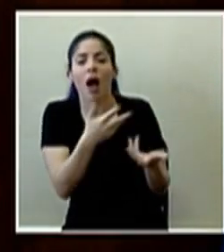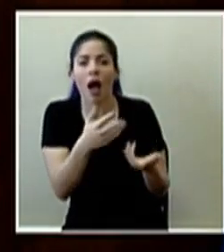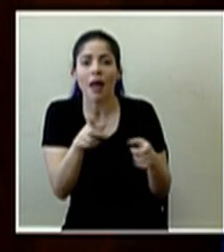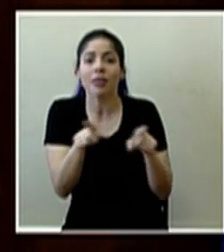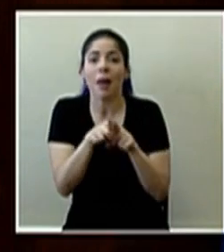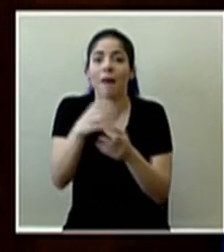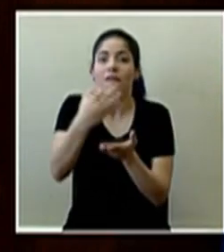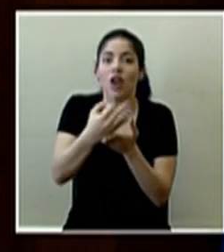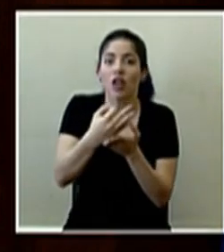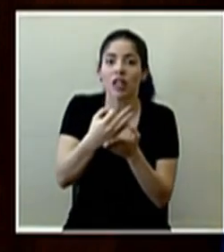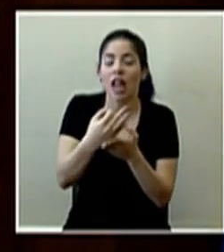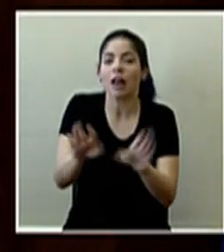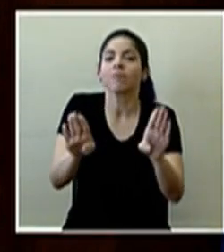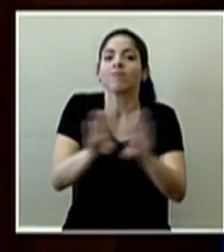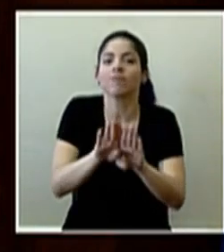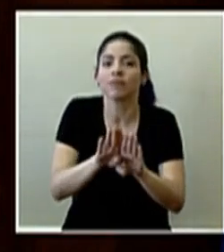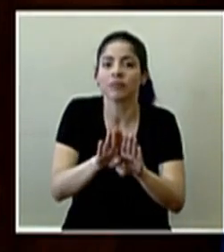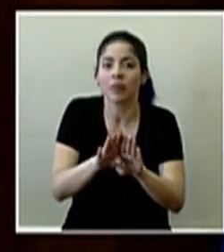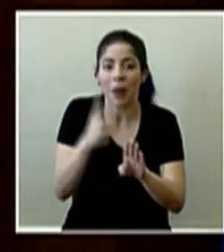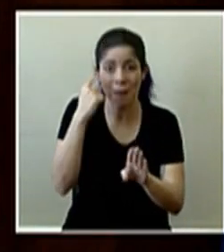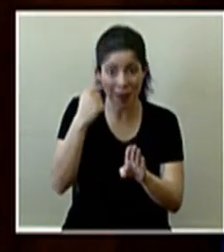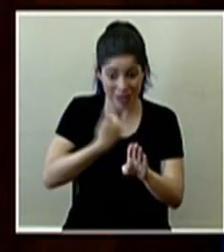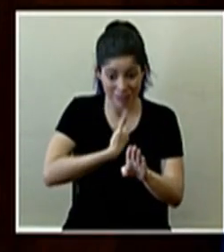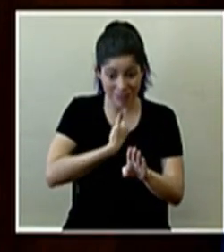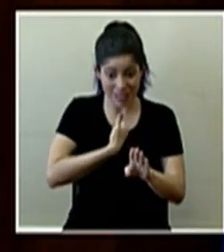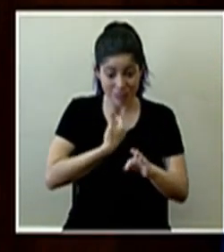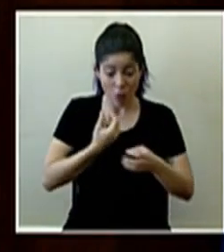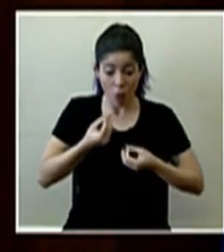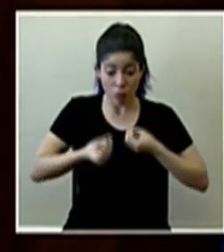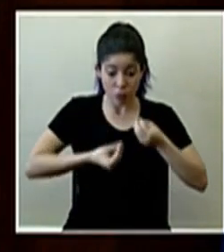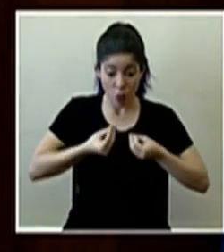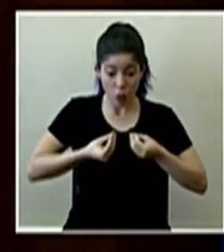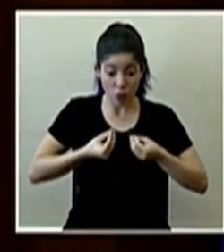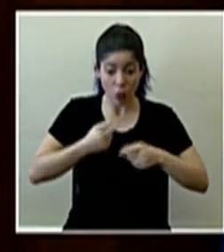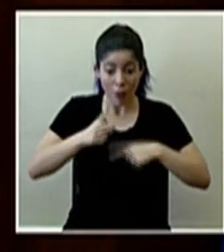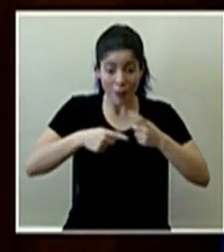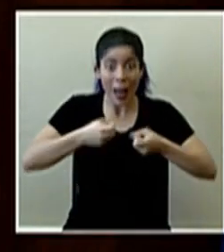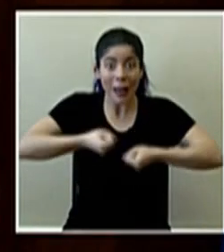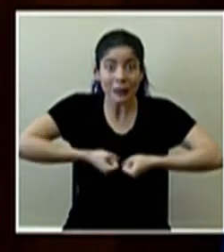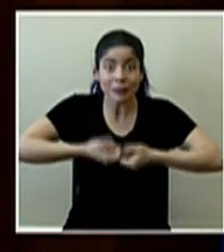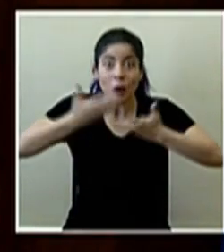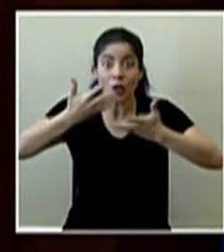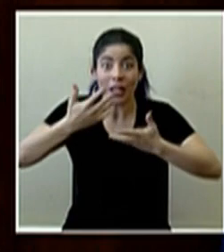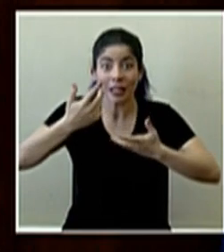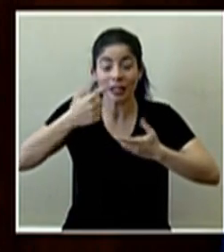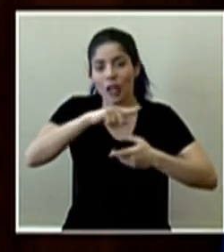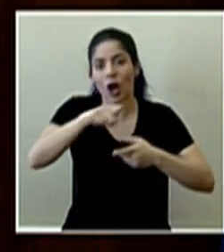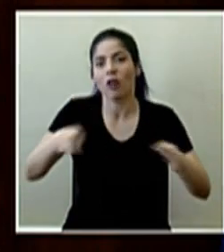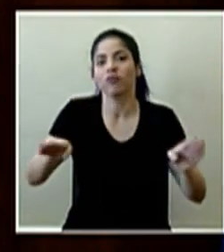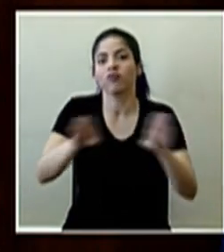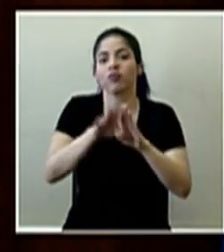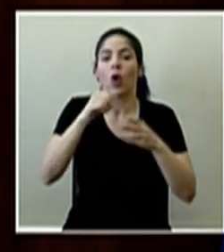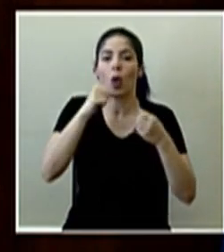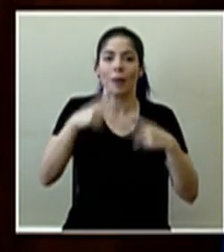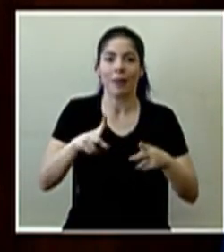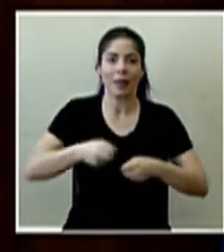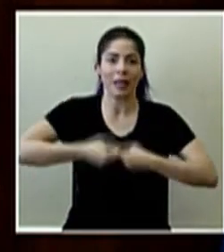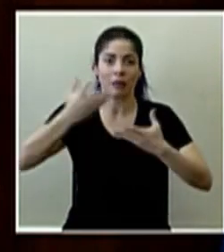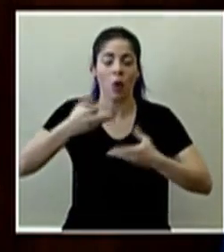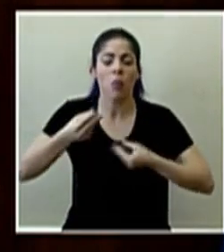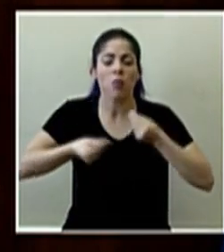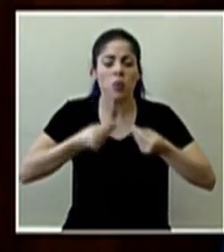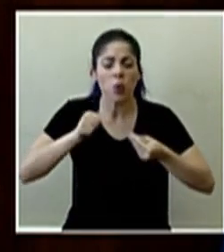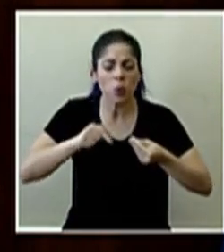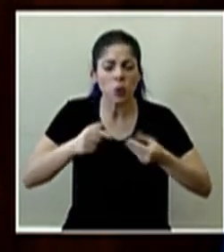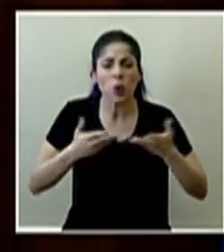de frontera para la exportación de productos estratégicos ante esta pandemia. Y de productos estratégicos